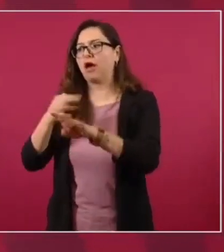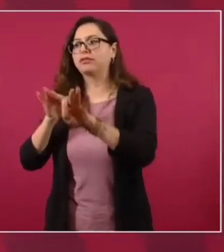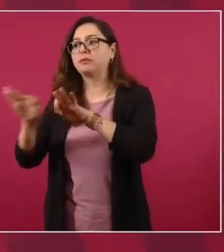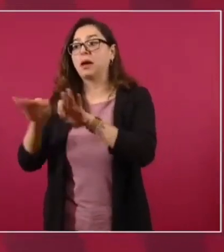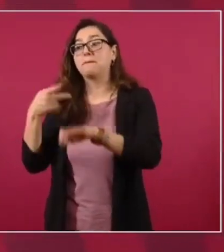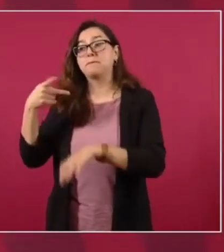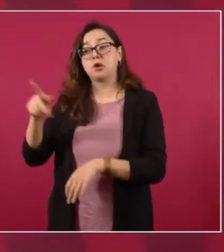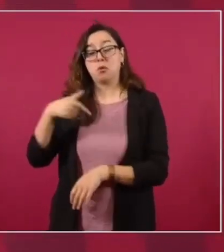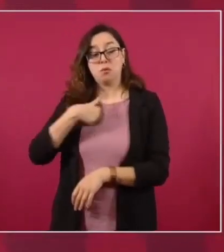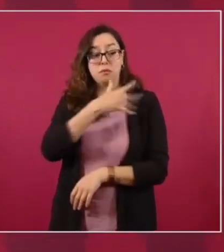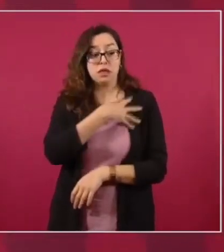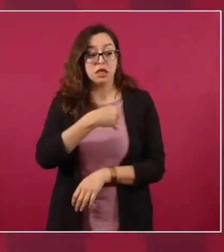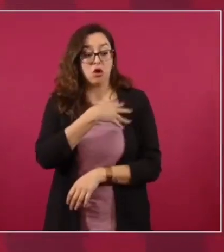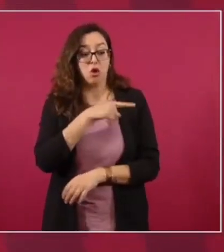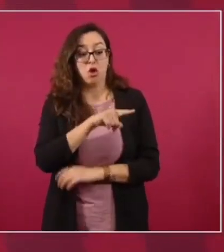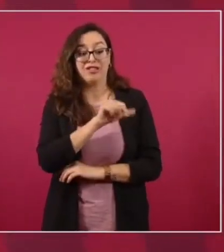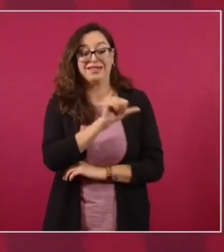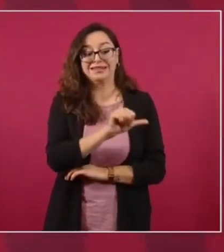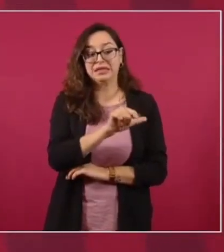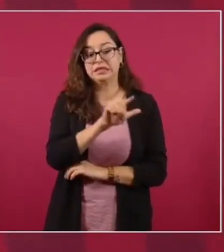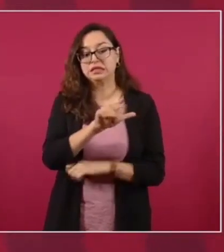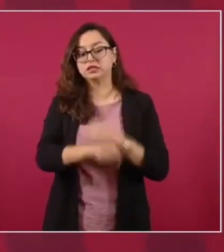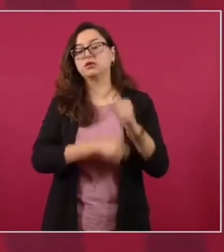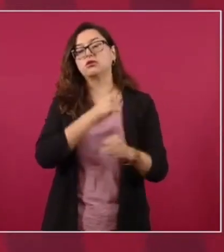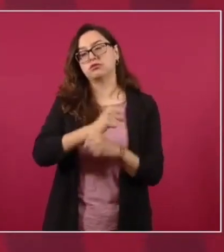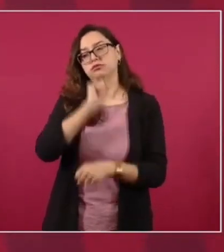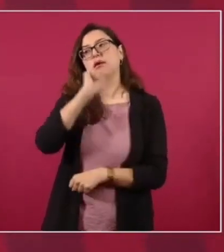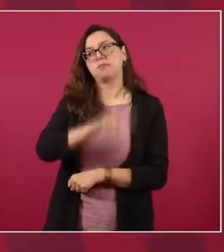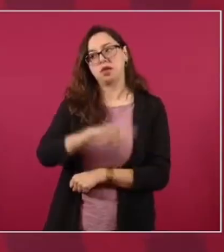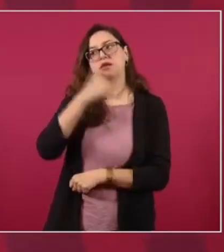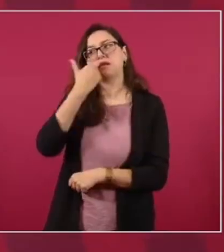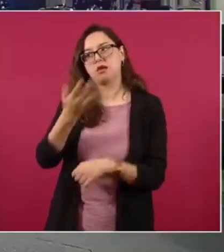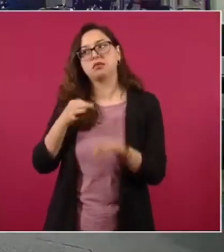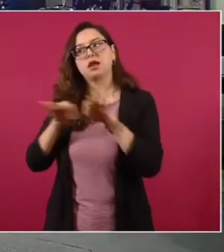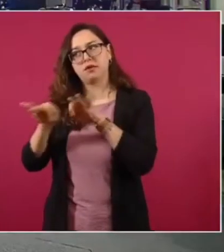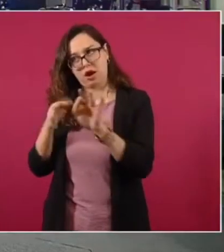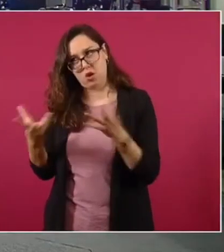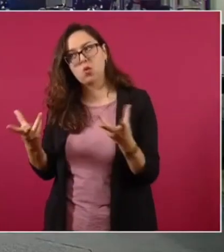de 17 años también va a trabajar.